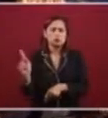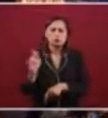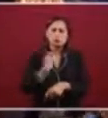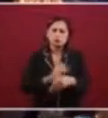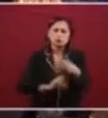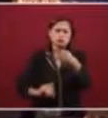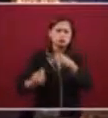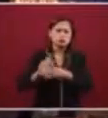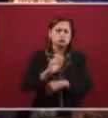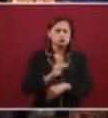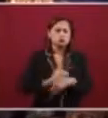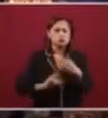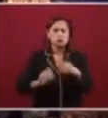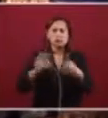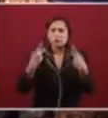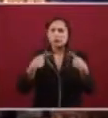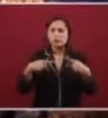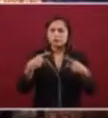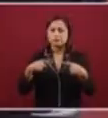tolerancia,